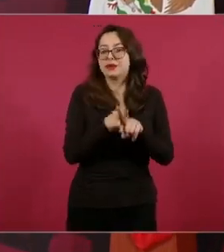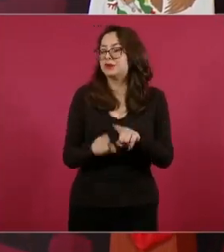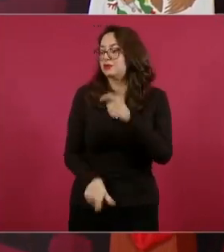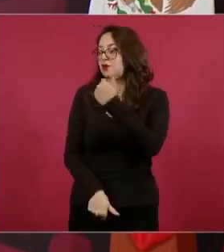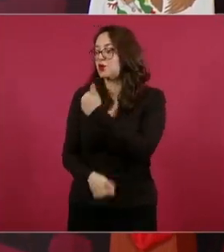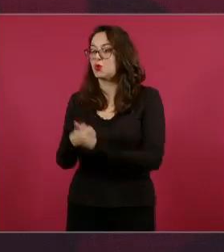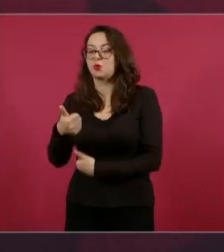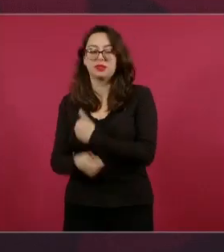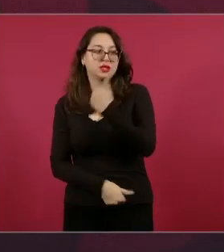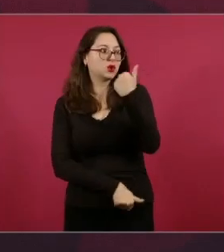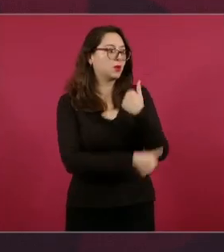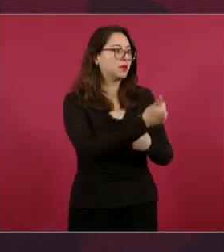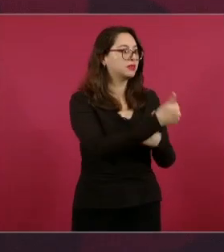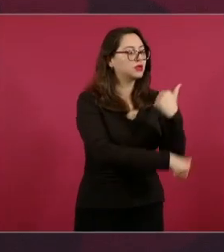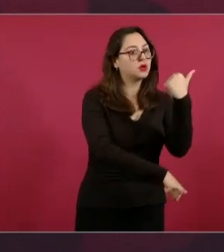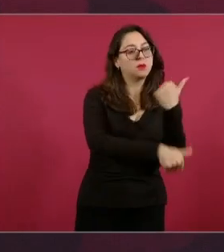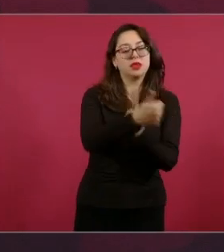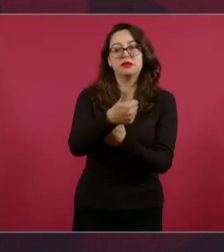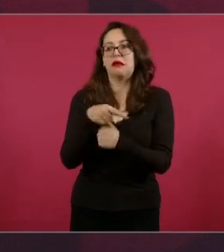hay competencia